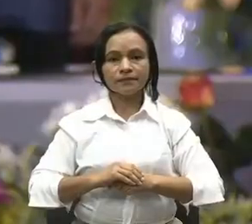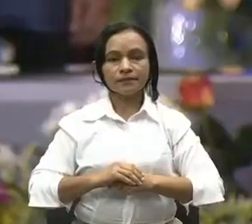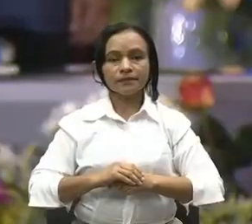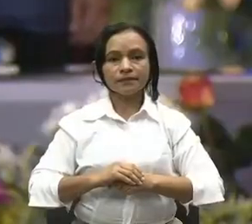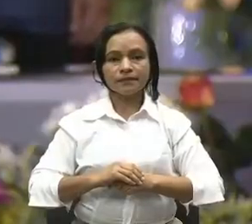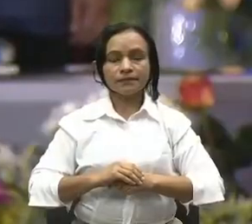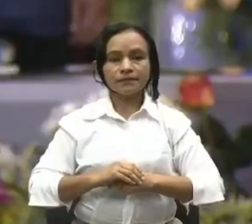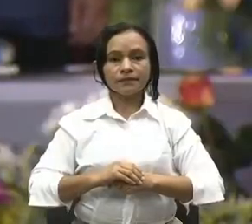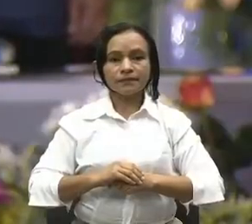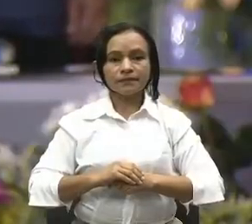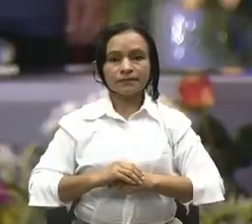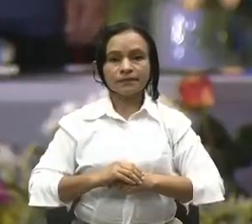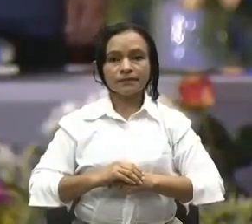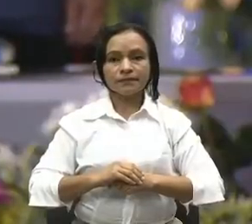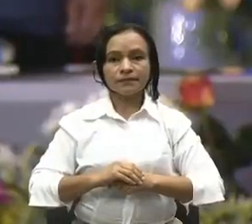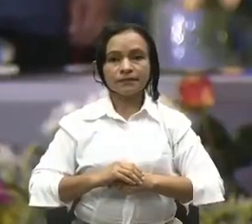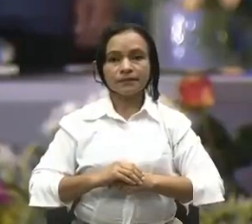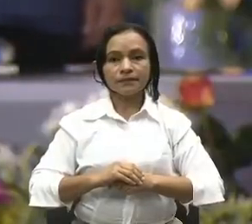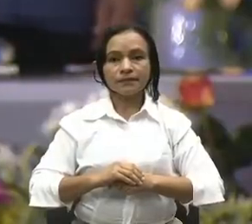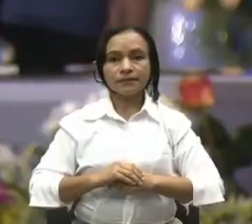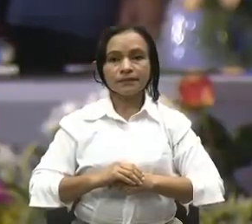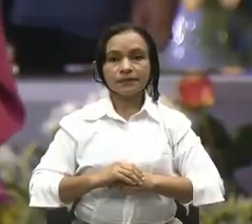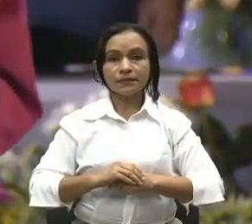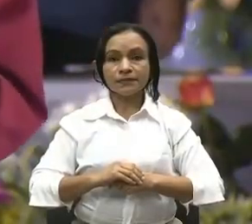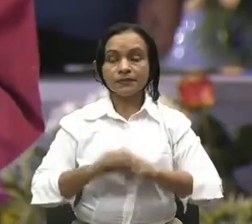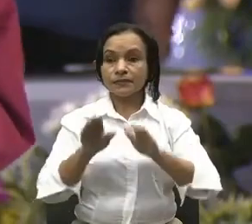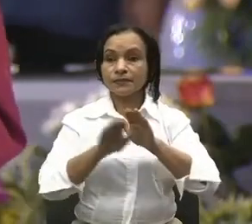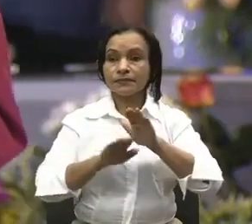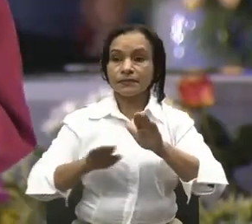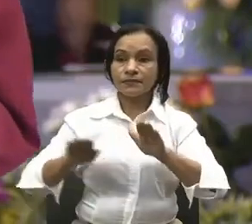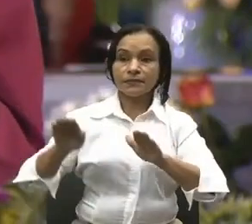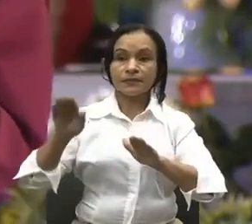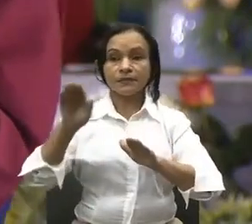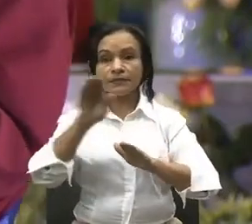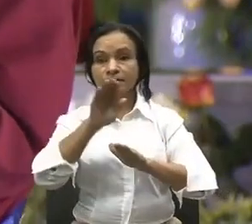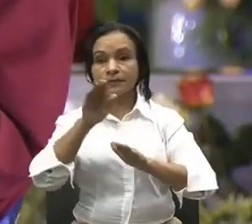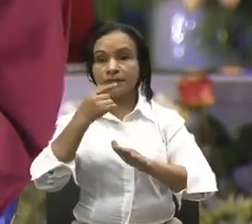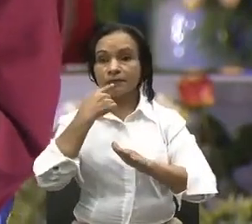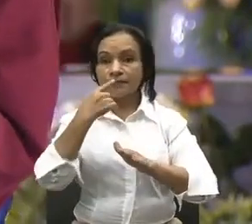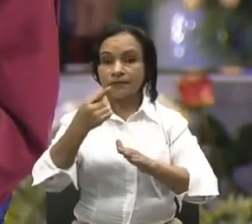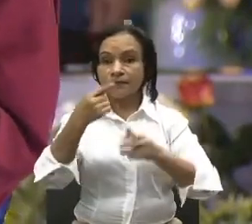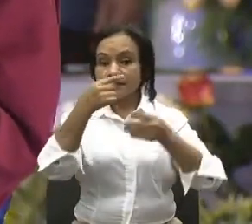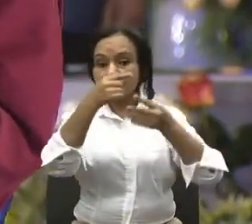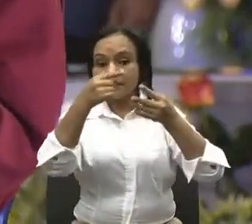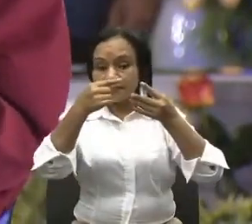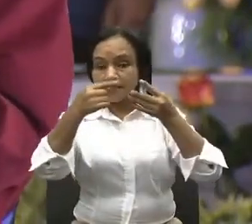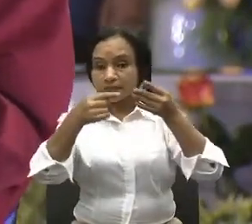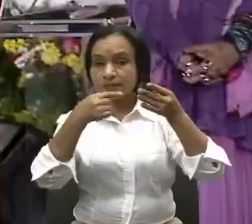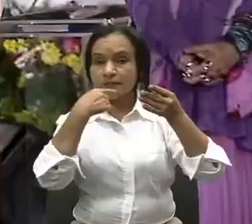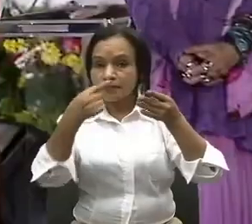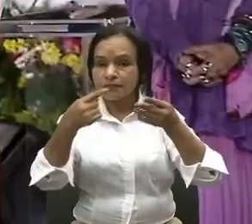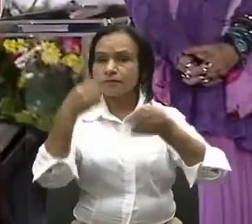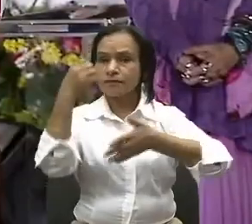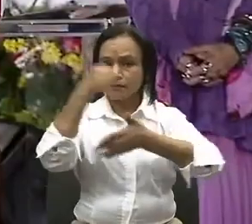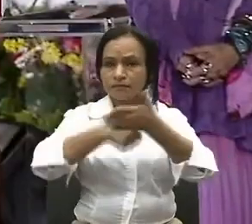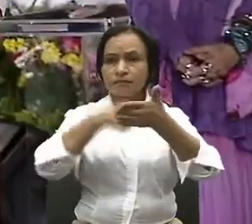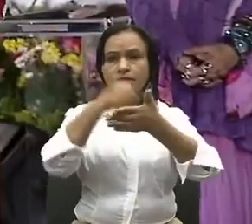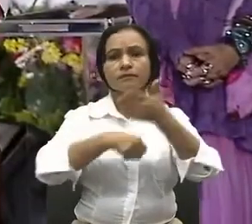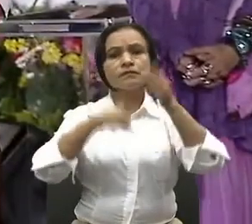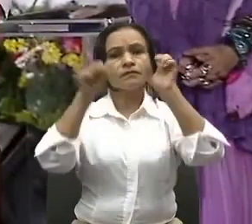Tiene elementos y argumentos más que suficientes como para poder defender